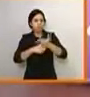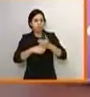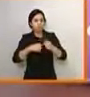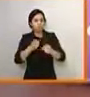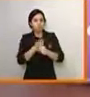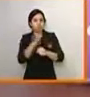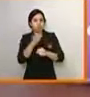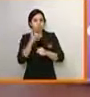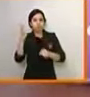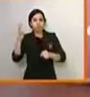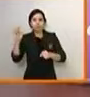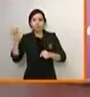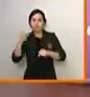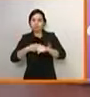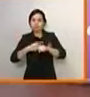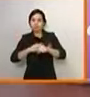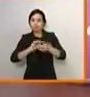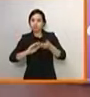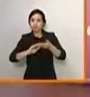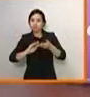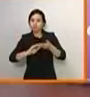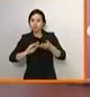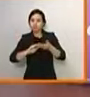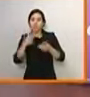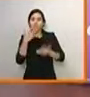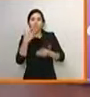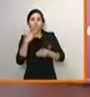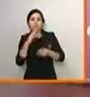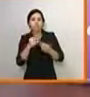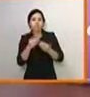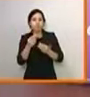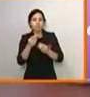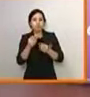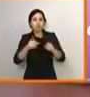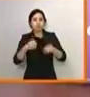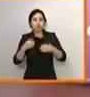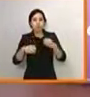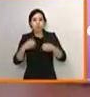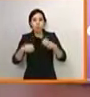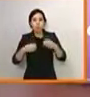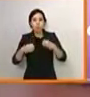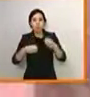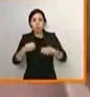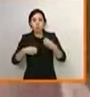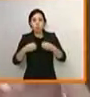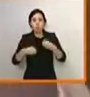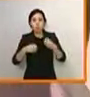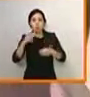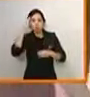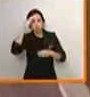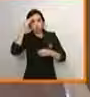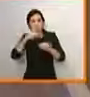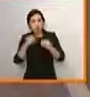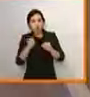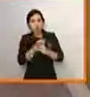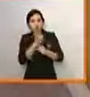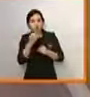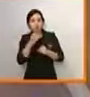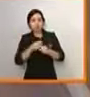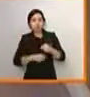ganar 60 veces su dinero. Muchísima suerte, ya nuestras esferitas de la esperanza están preparadas. Vamos a conocer el primer dígito